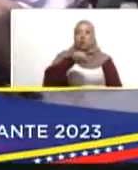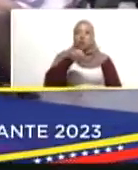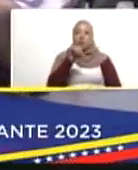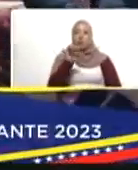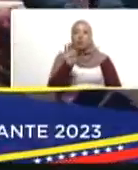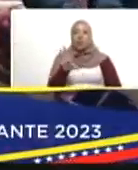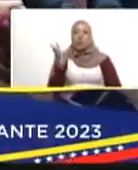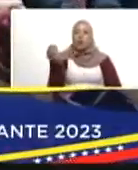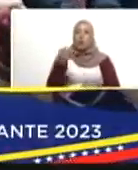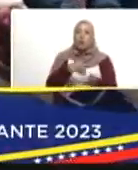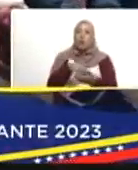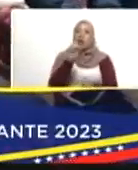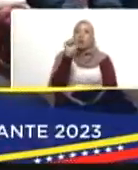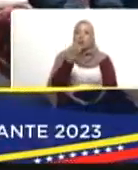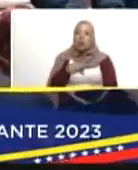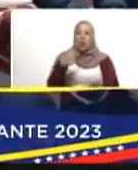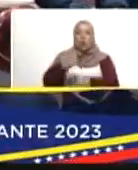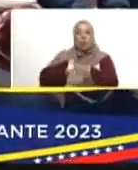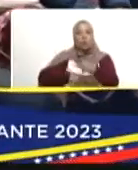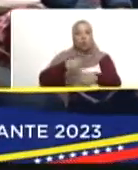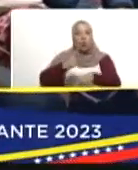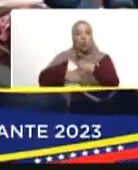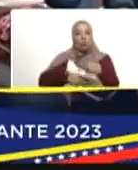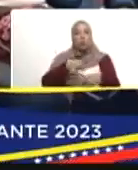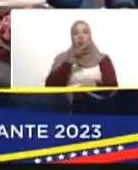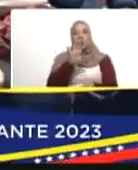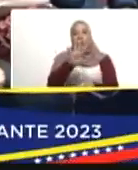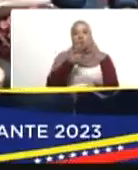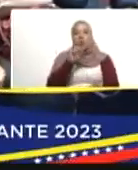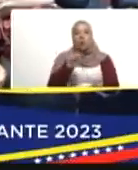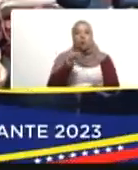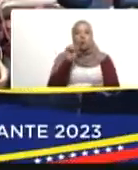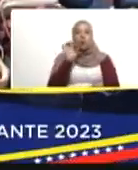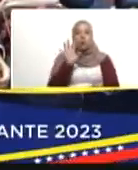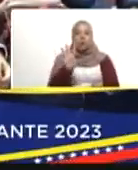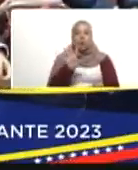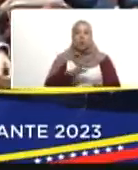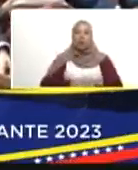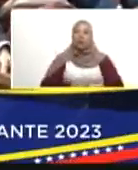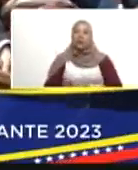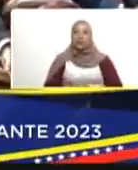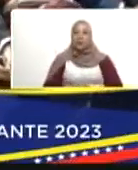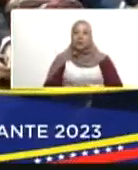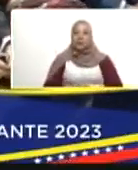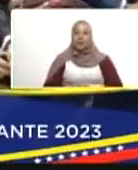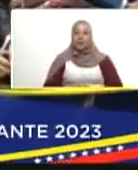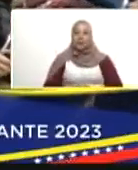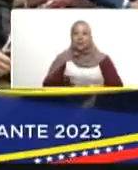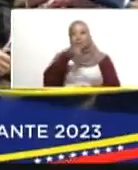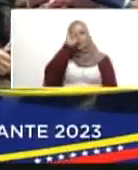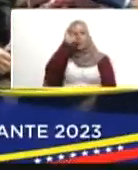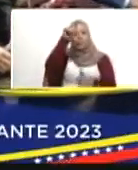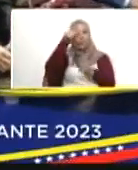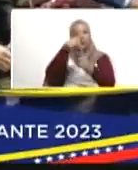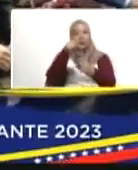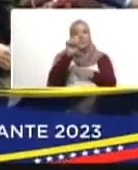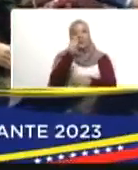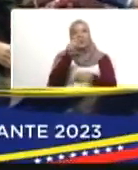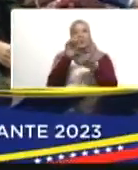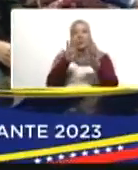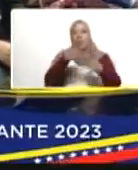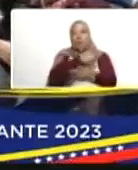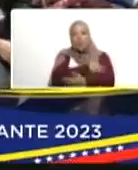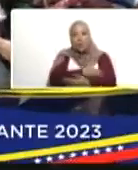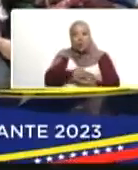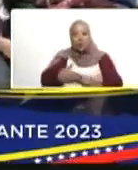cinco veces sí Mira producción agrícola 5.5 Ah alcanzando 19